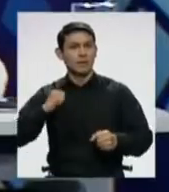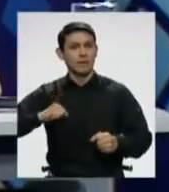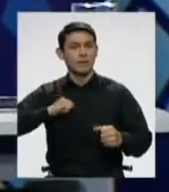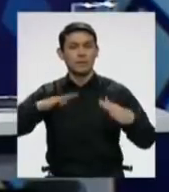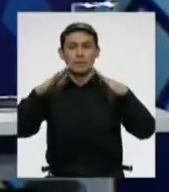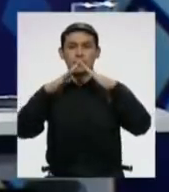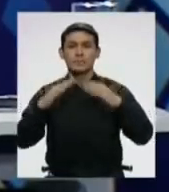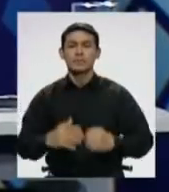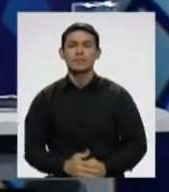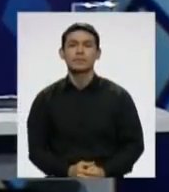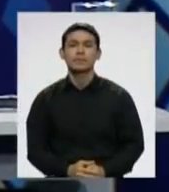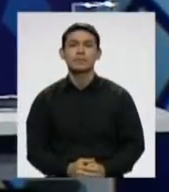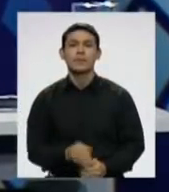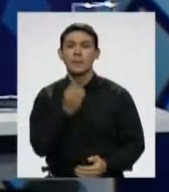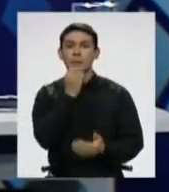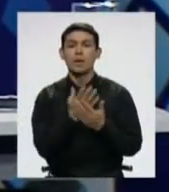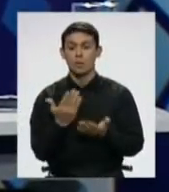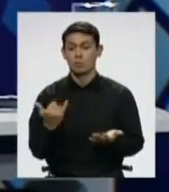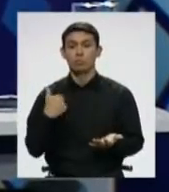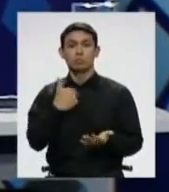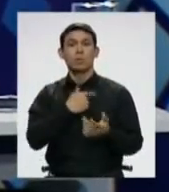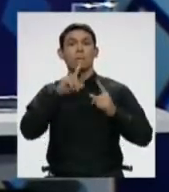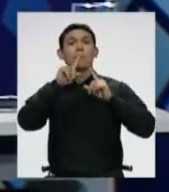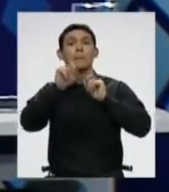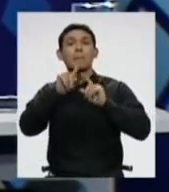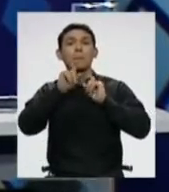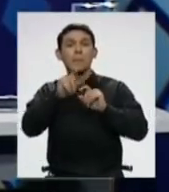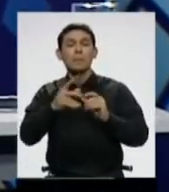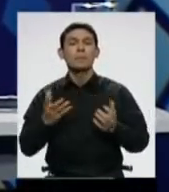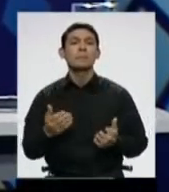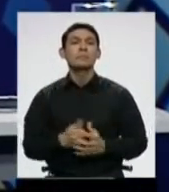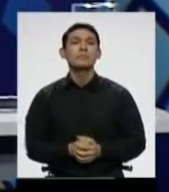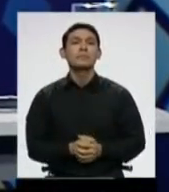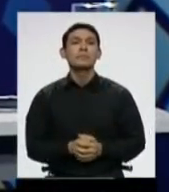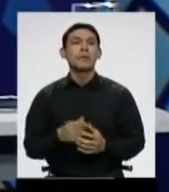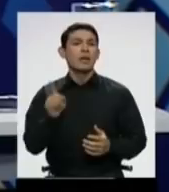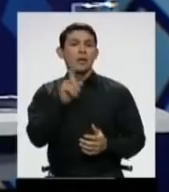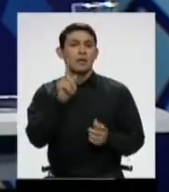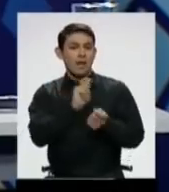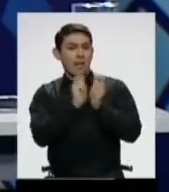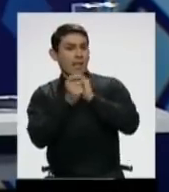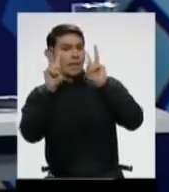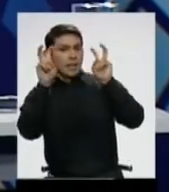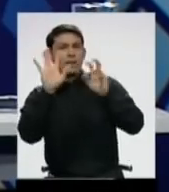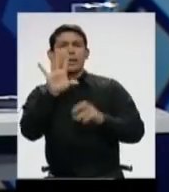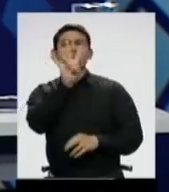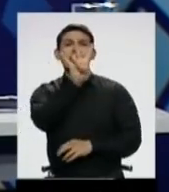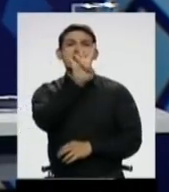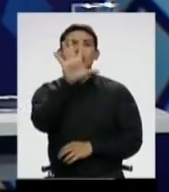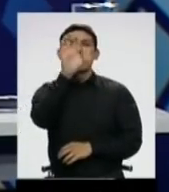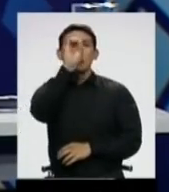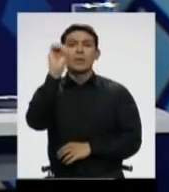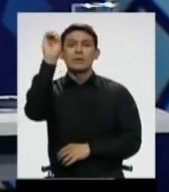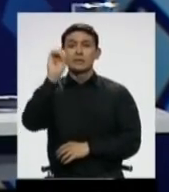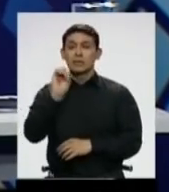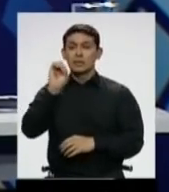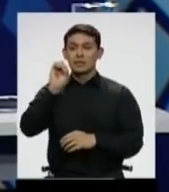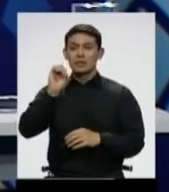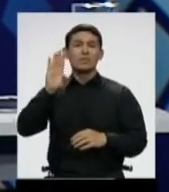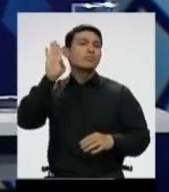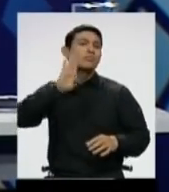bien, ahora nos toca a nosotros preguntar y vamos a seguir en la misma línea para no cambiar el tema. El 75% de los